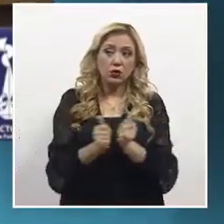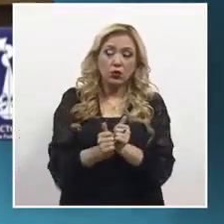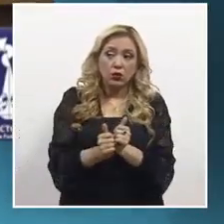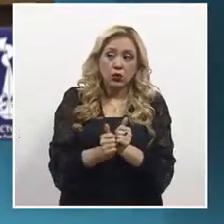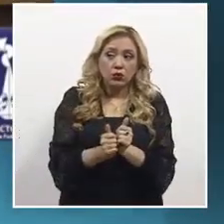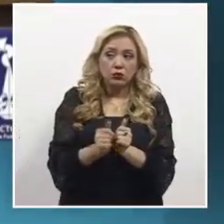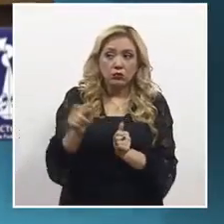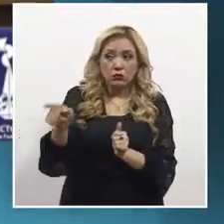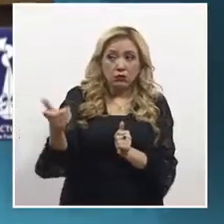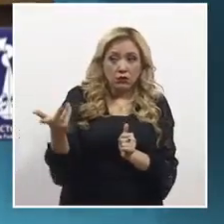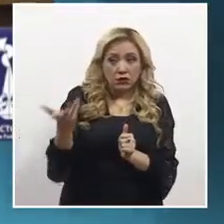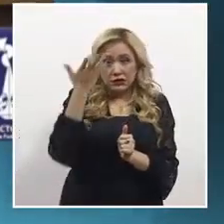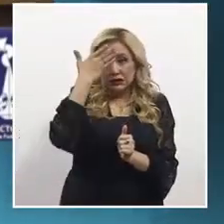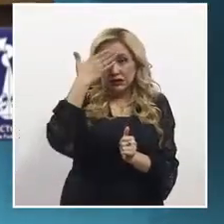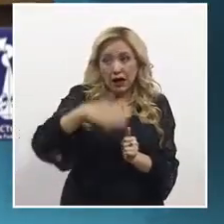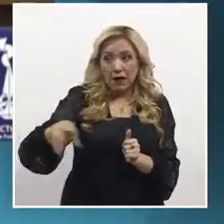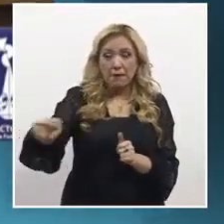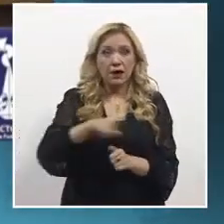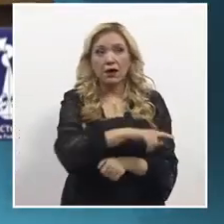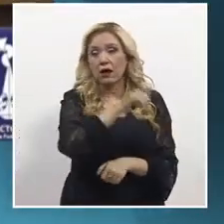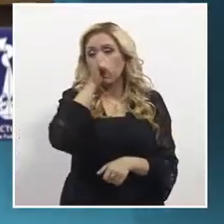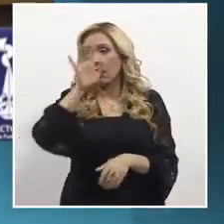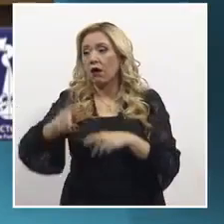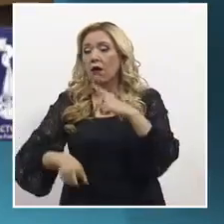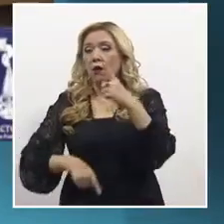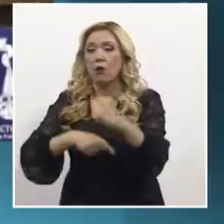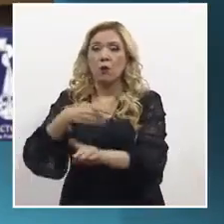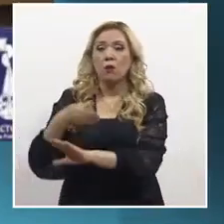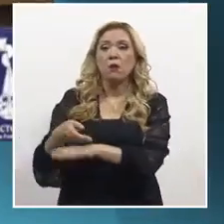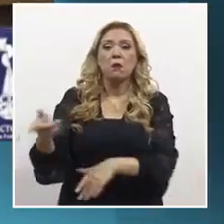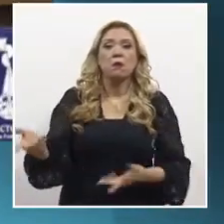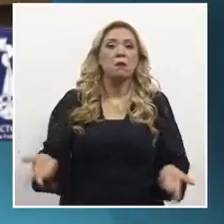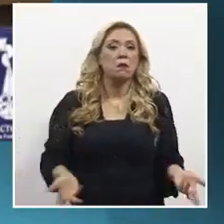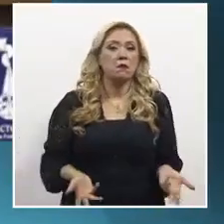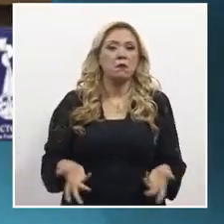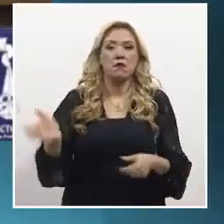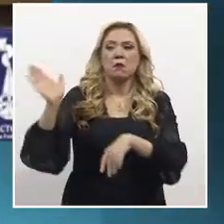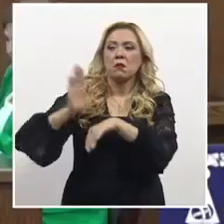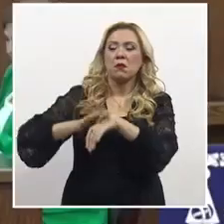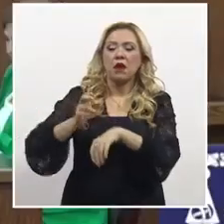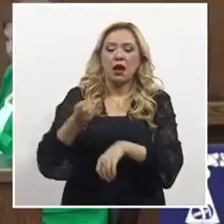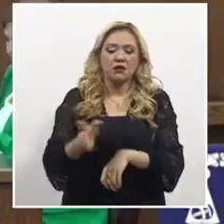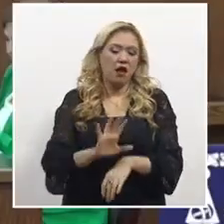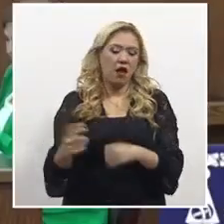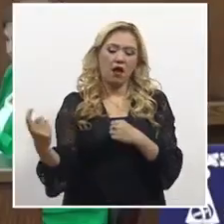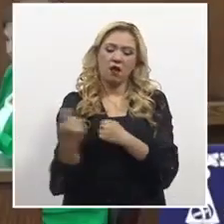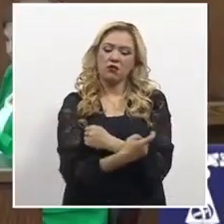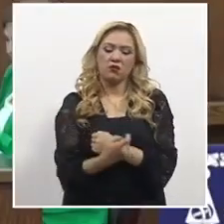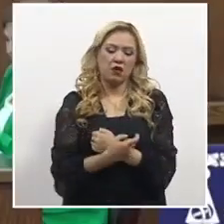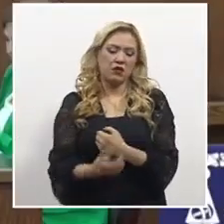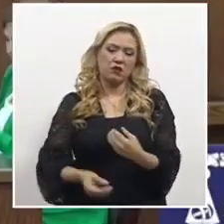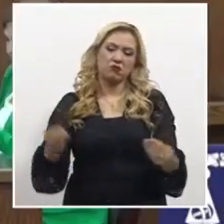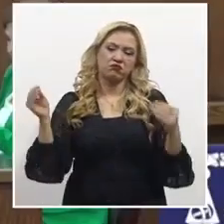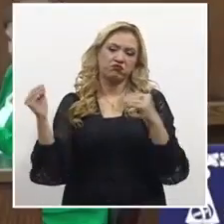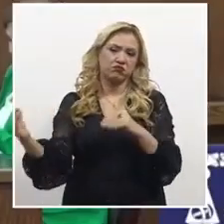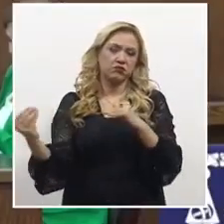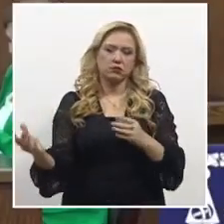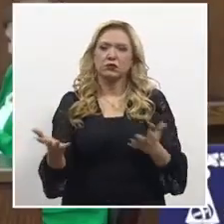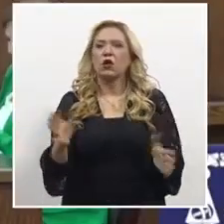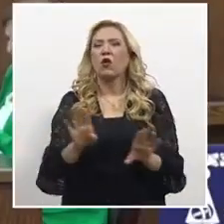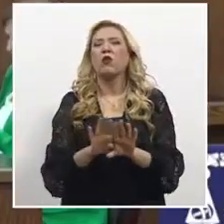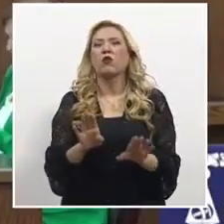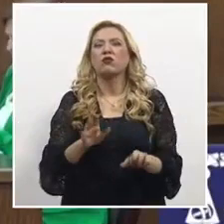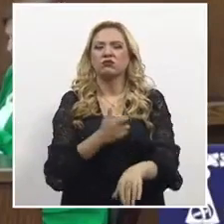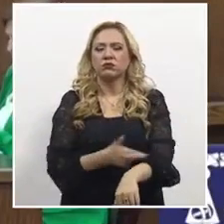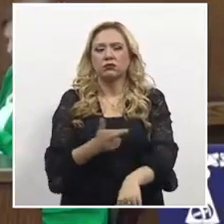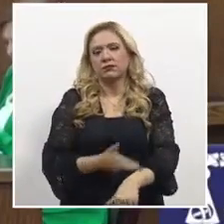conocimiento del acto impugnado y que, por lo tanto, operaba la notificación automática. En otro asunto, revocó una resolución